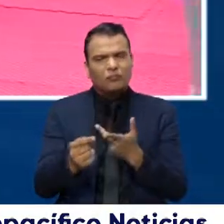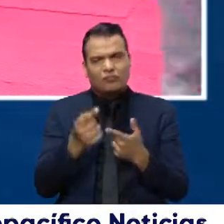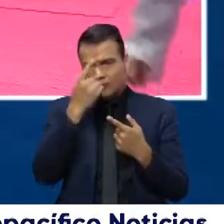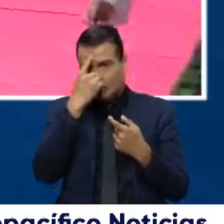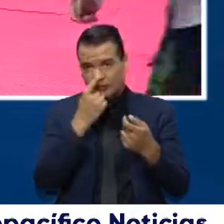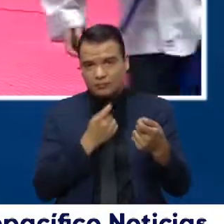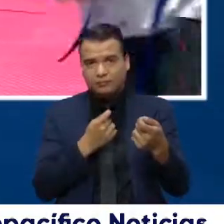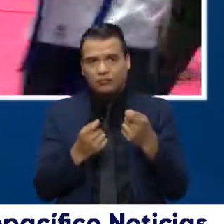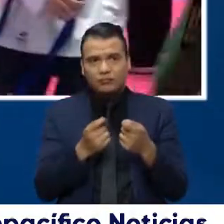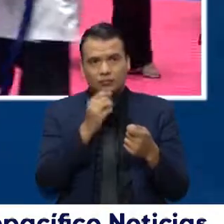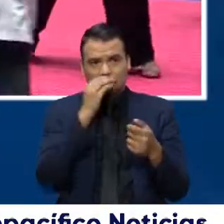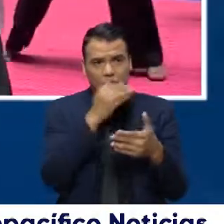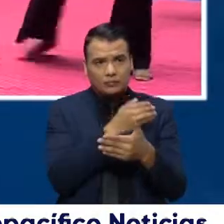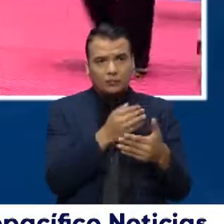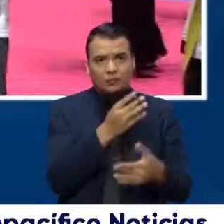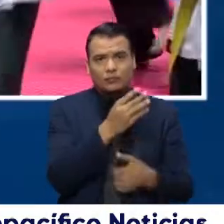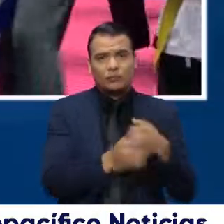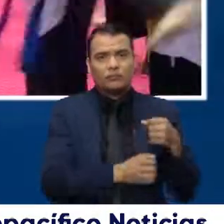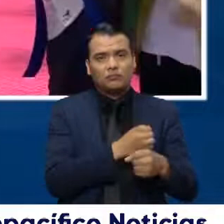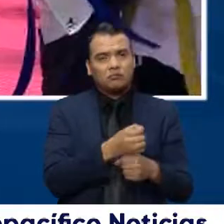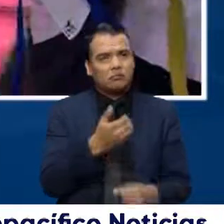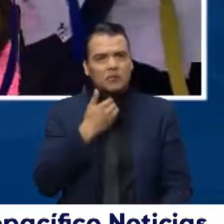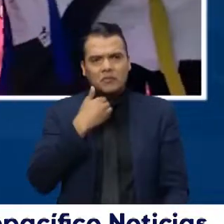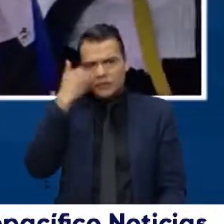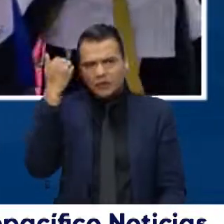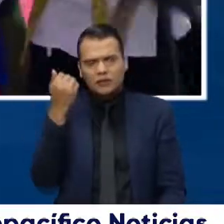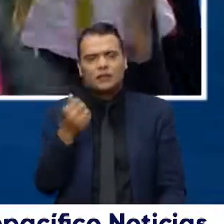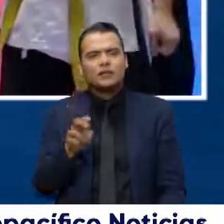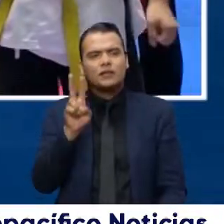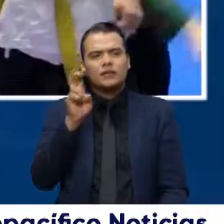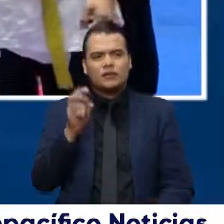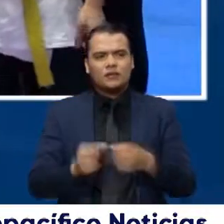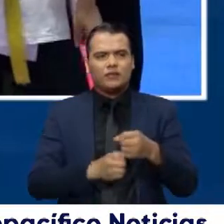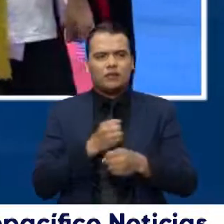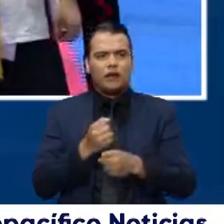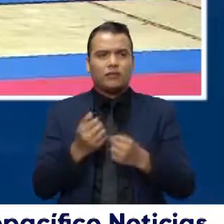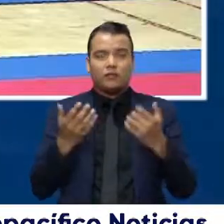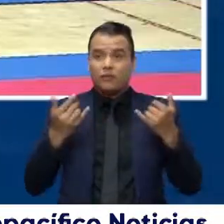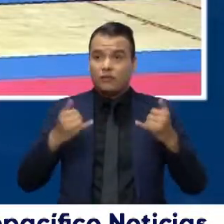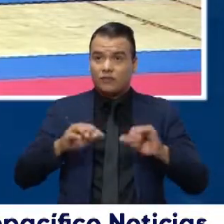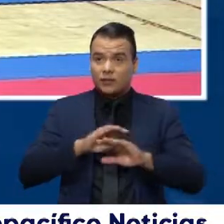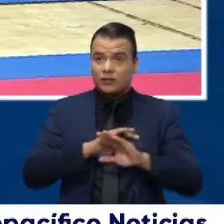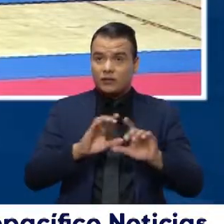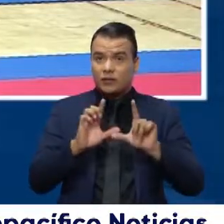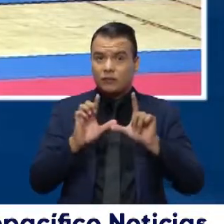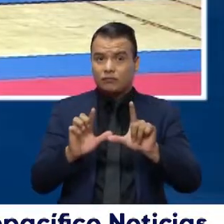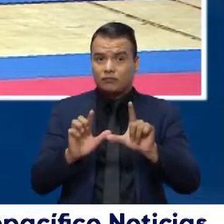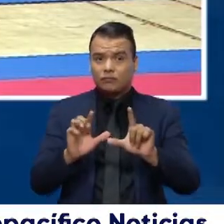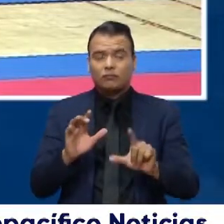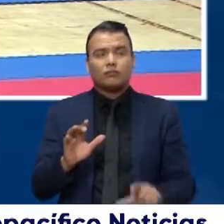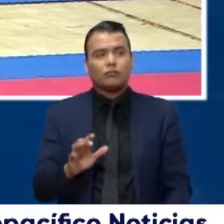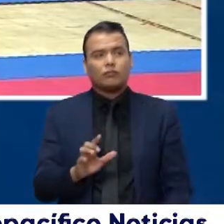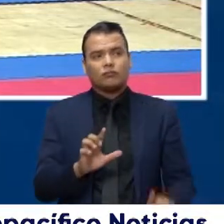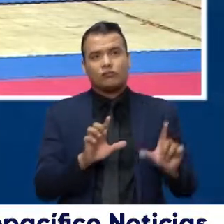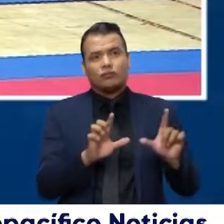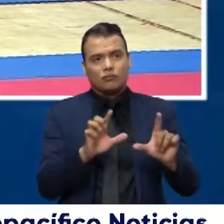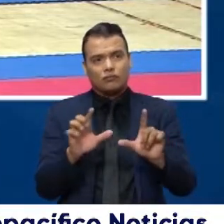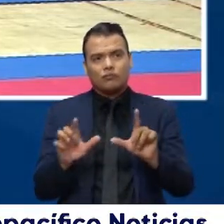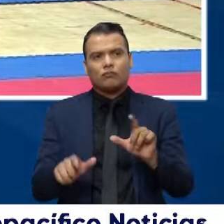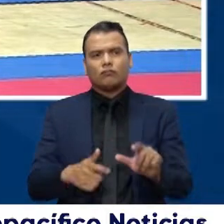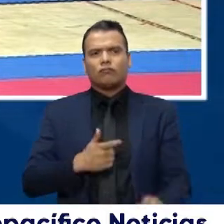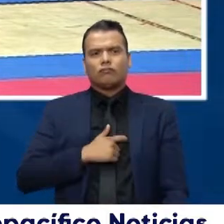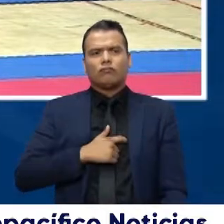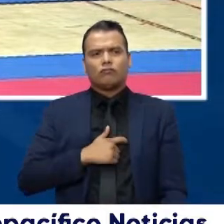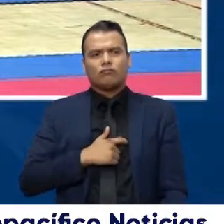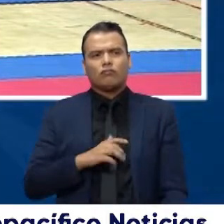todas las edades, desde los 4 años en adelante. ¿Al final se les entrega un reconocimiento a los deportistas? Sí, todos reciben su medalla, todos